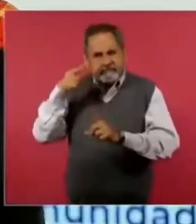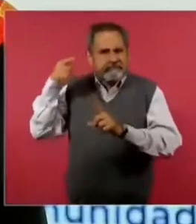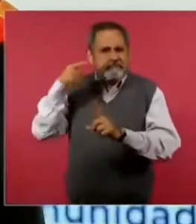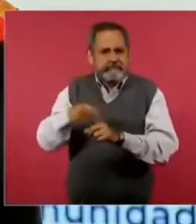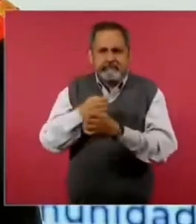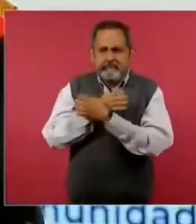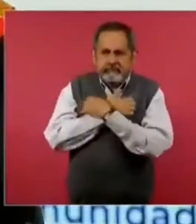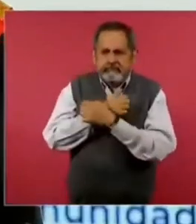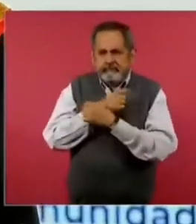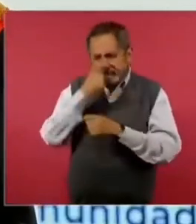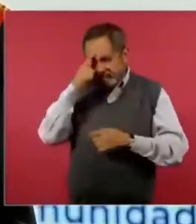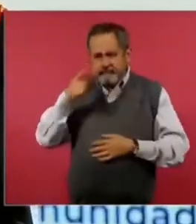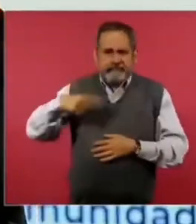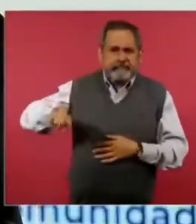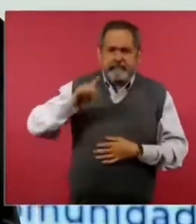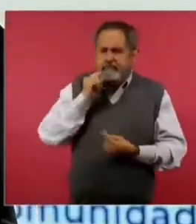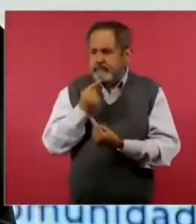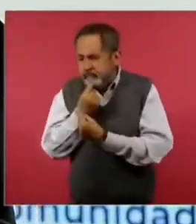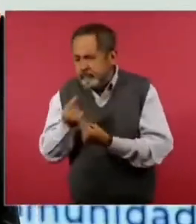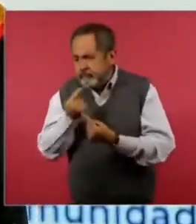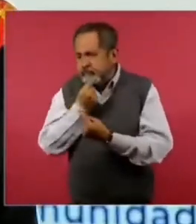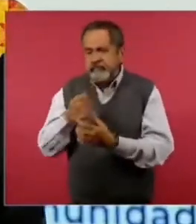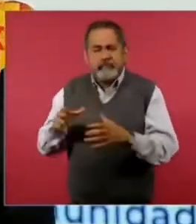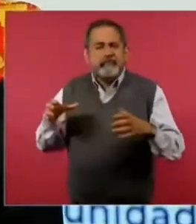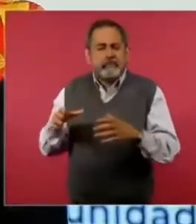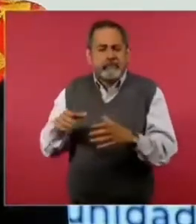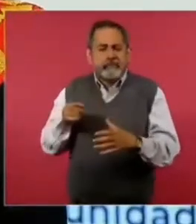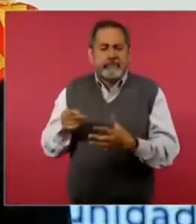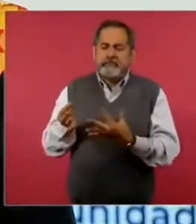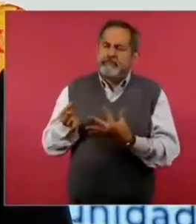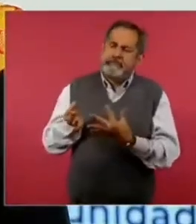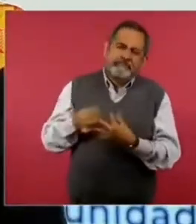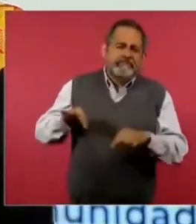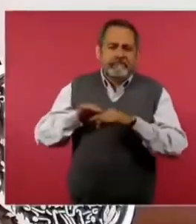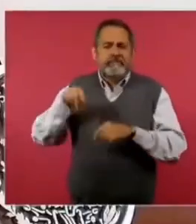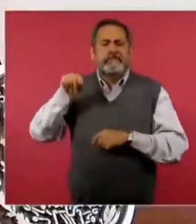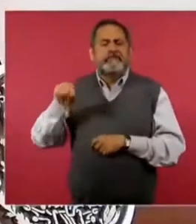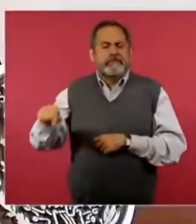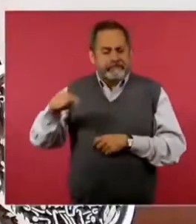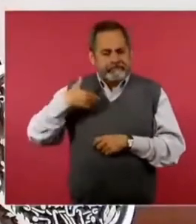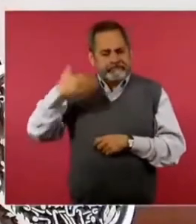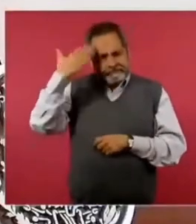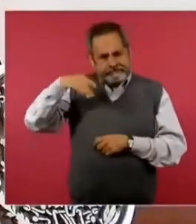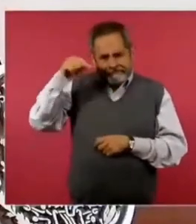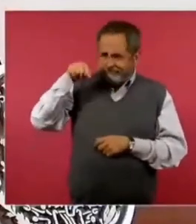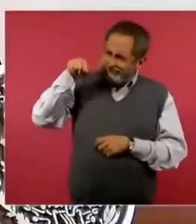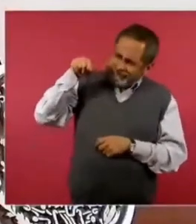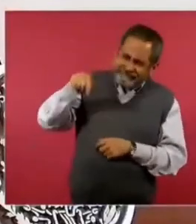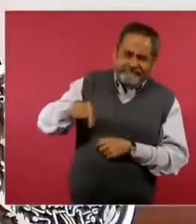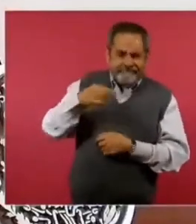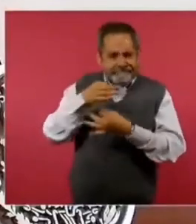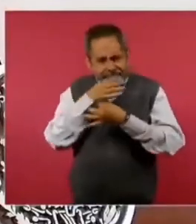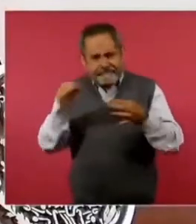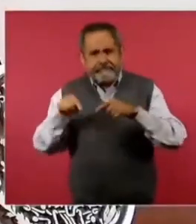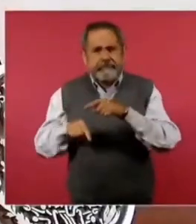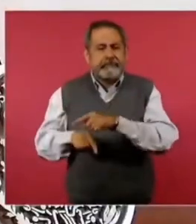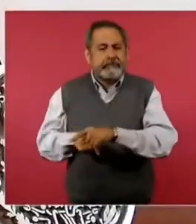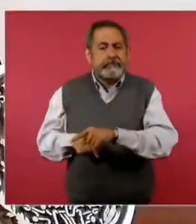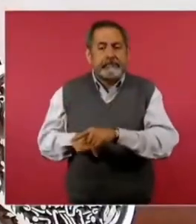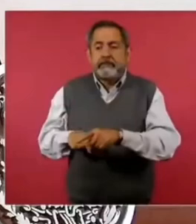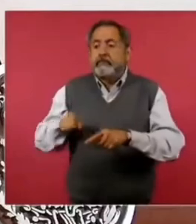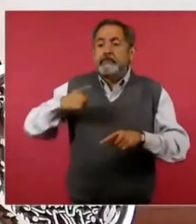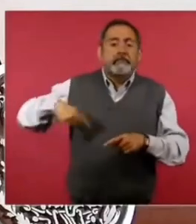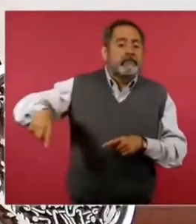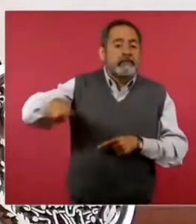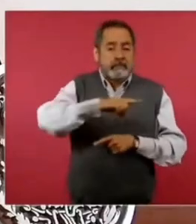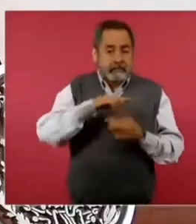para nuestras niñas y nuestros niños. Es muy importante saber que el magisterio